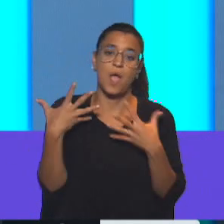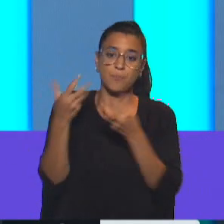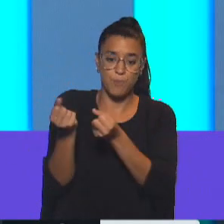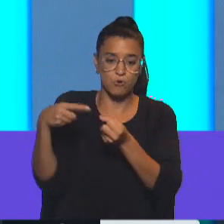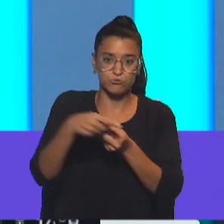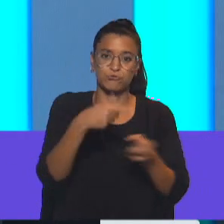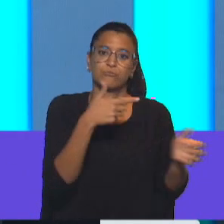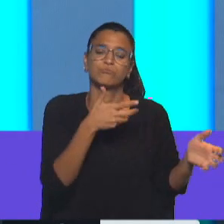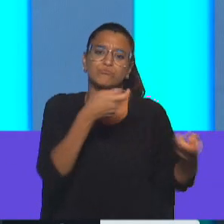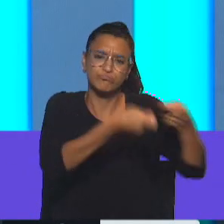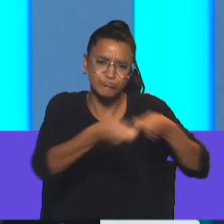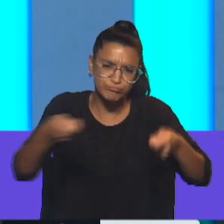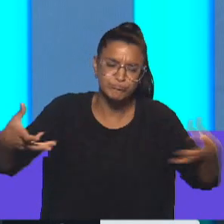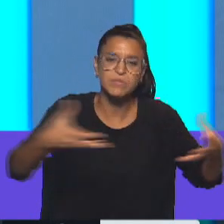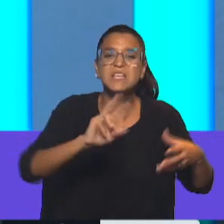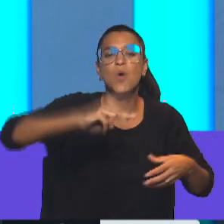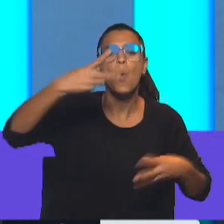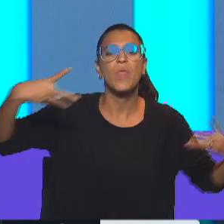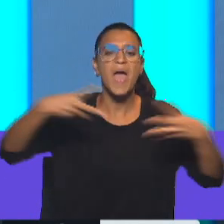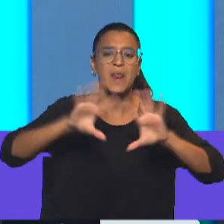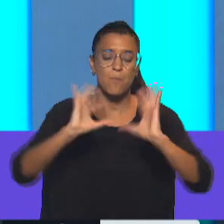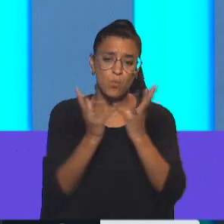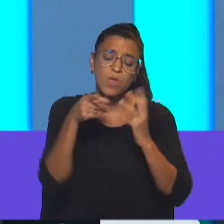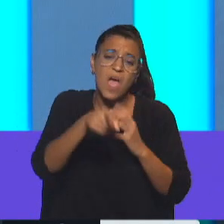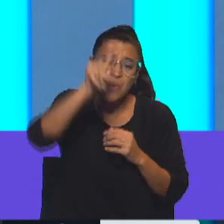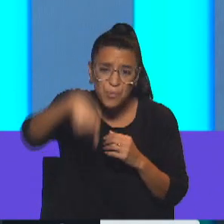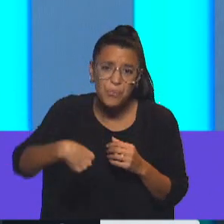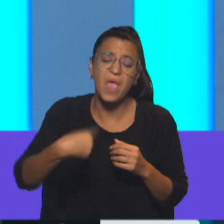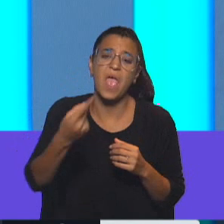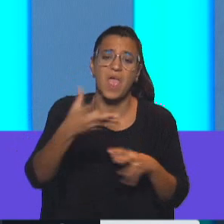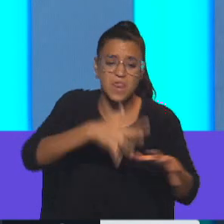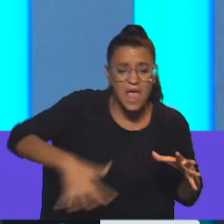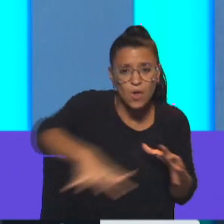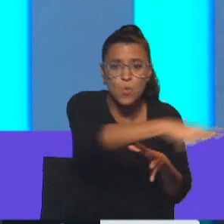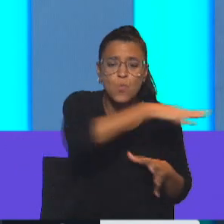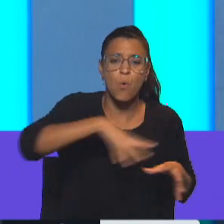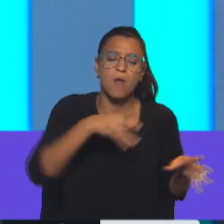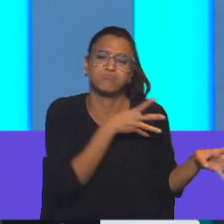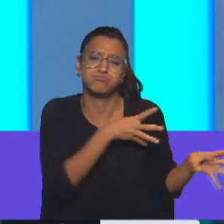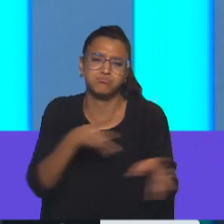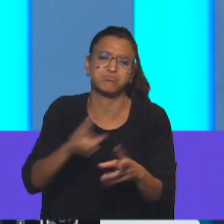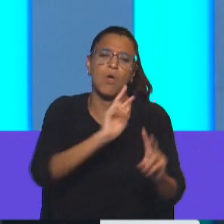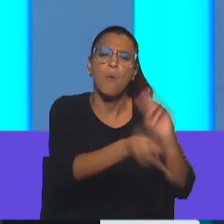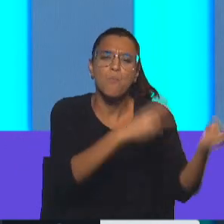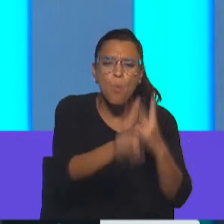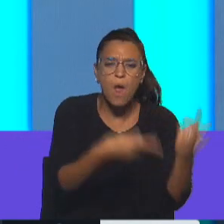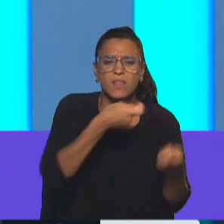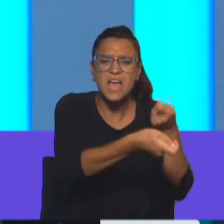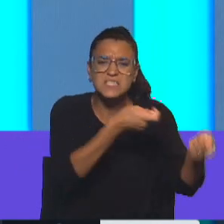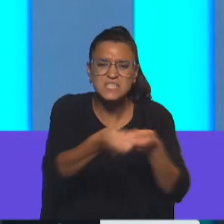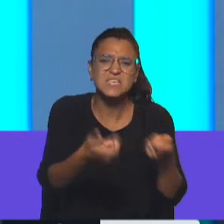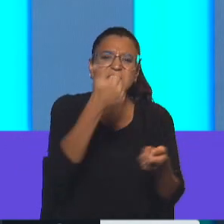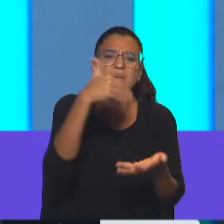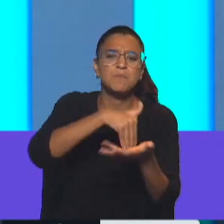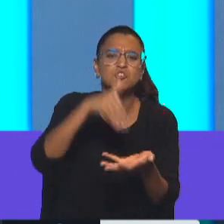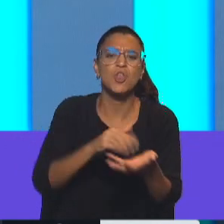el contexto de la Segunda Guerra Mundial y esto implicó la construcción de campos de exterminio dedicados a asesinar a estos 6